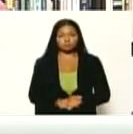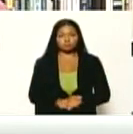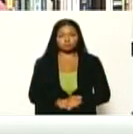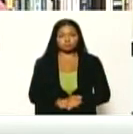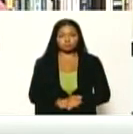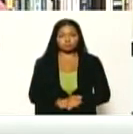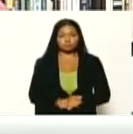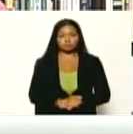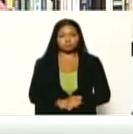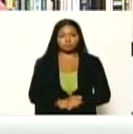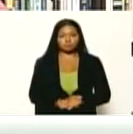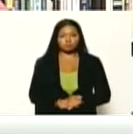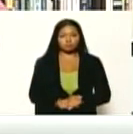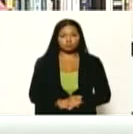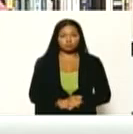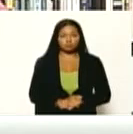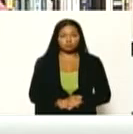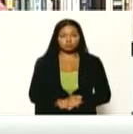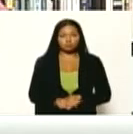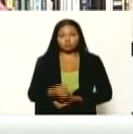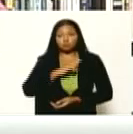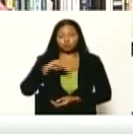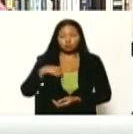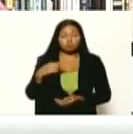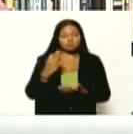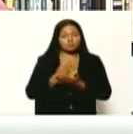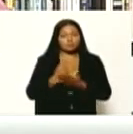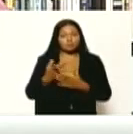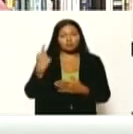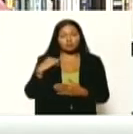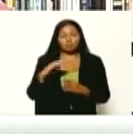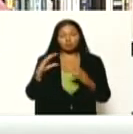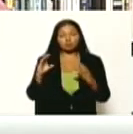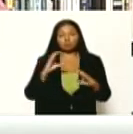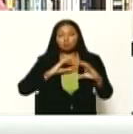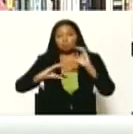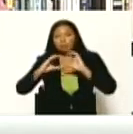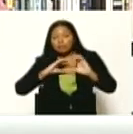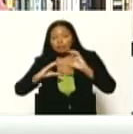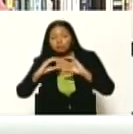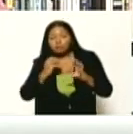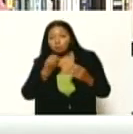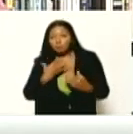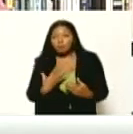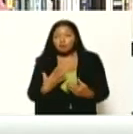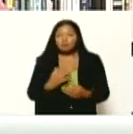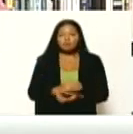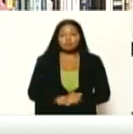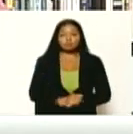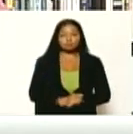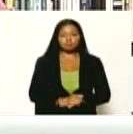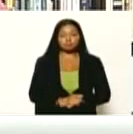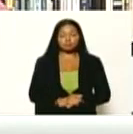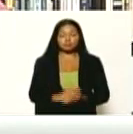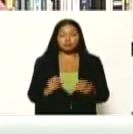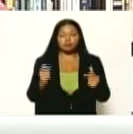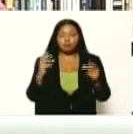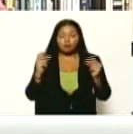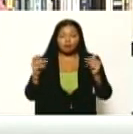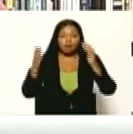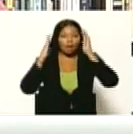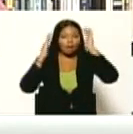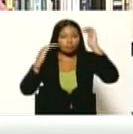Nosotros tenemos que estar siempre muy comunicativos entre nosotros, escuchando y estar atento.